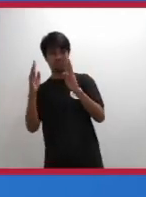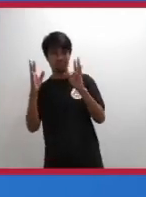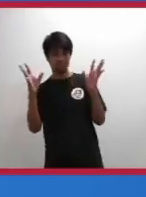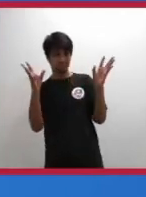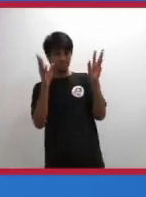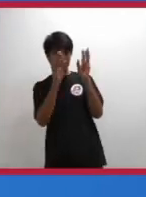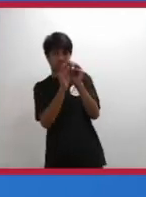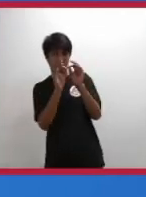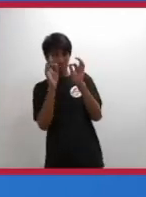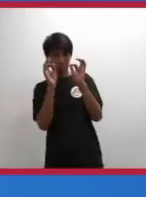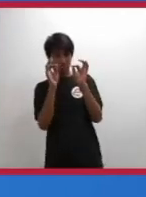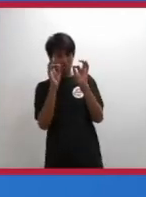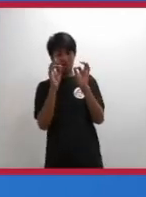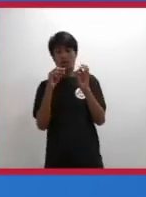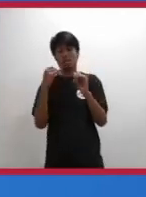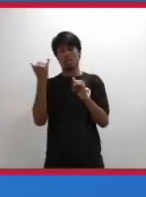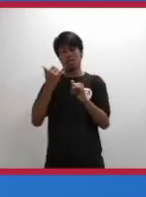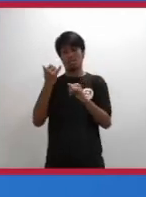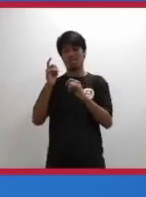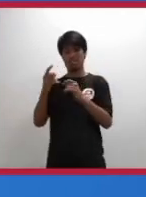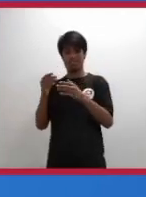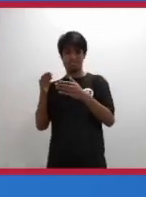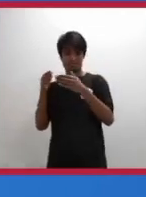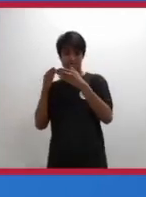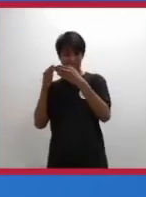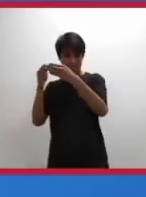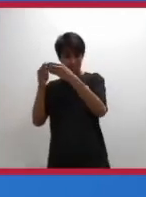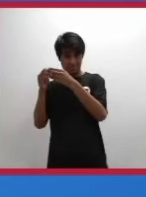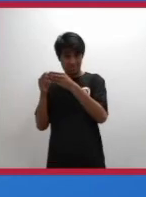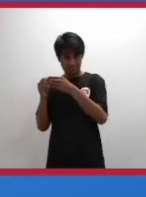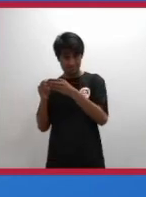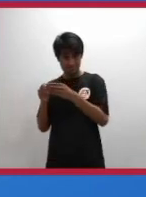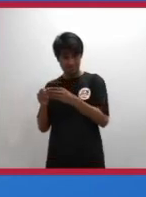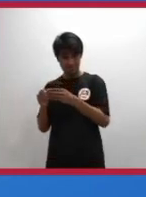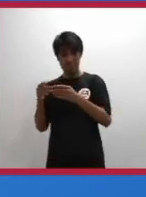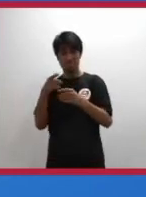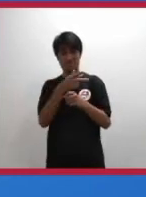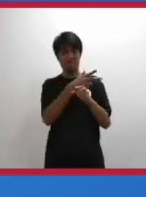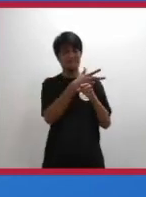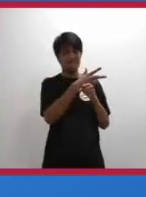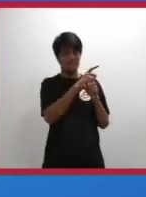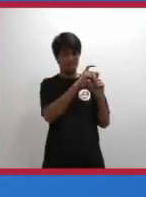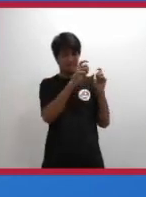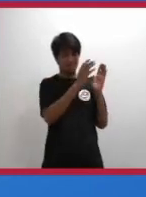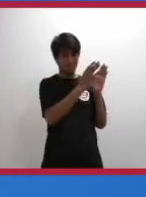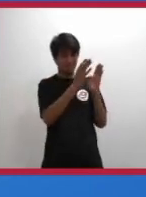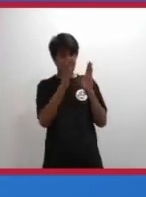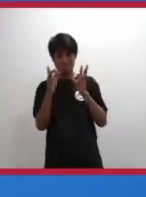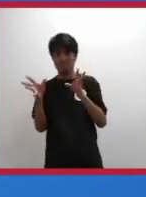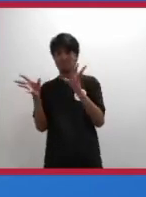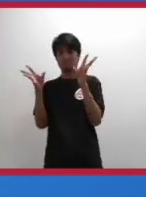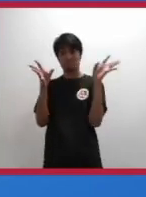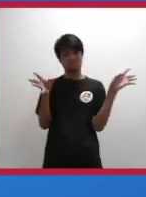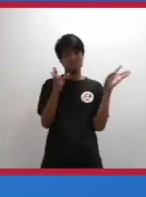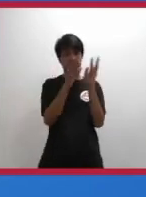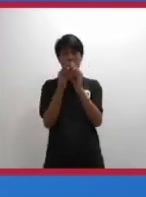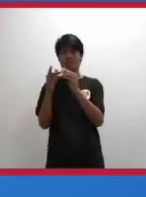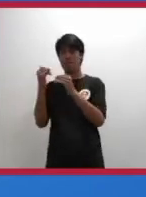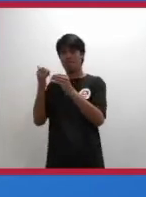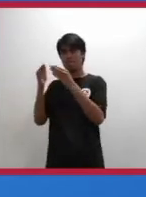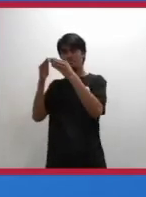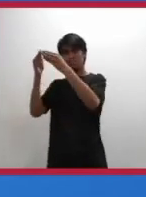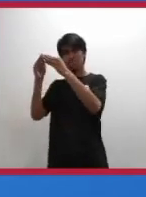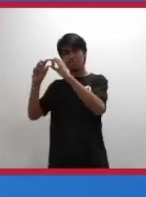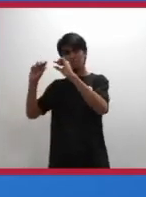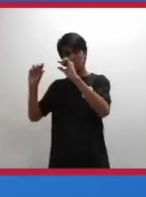plataforma, donde vamos a colocar todos los videos de este ciclo de charlas, van a encontrar un cuestionario al